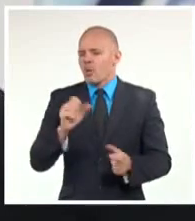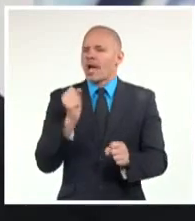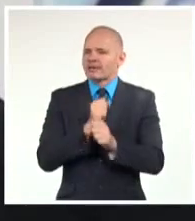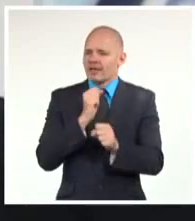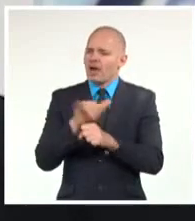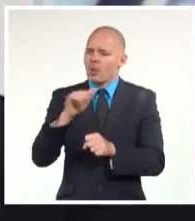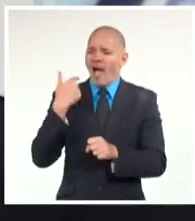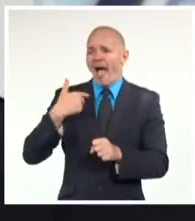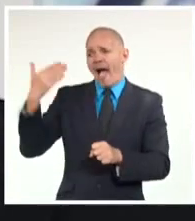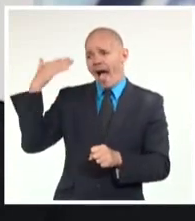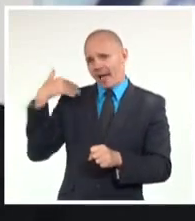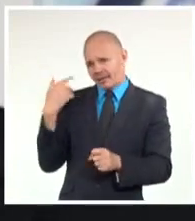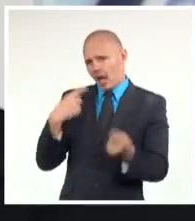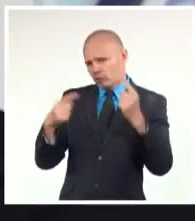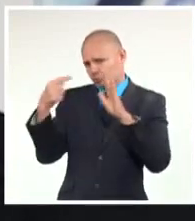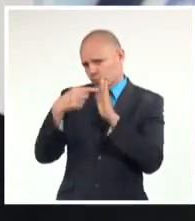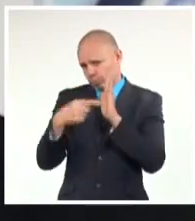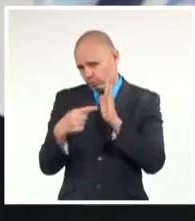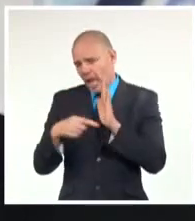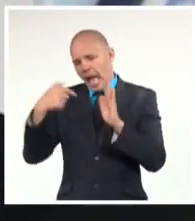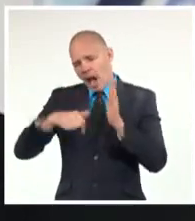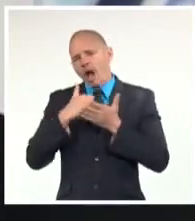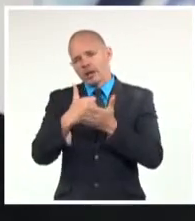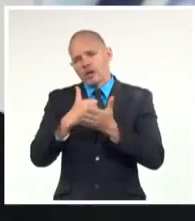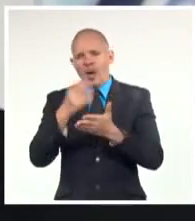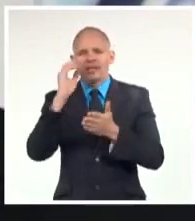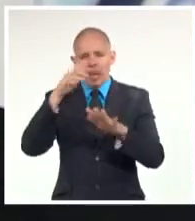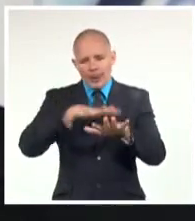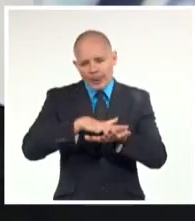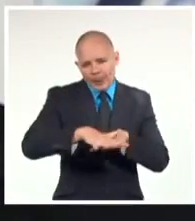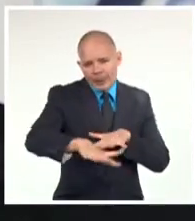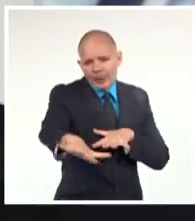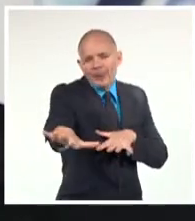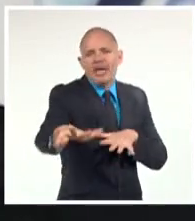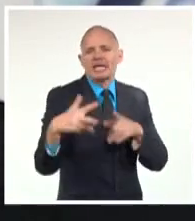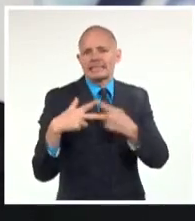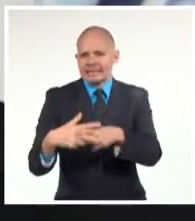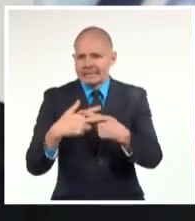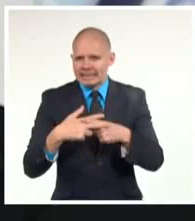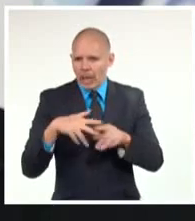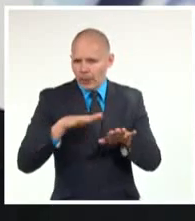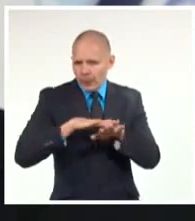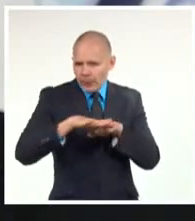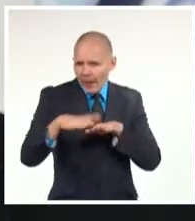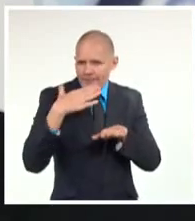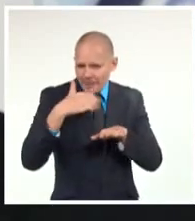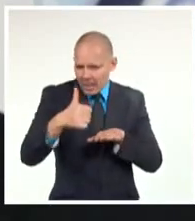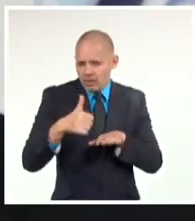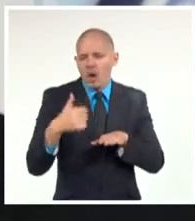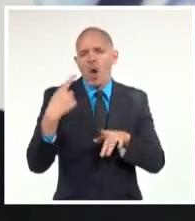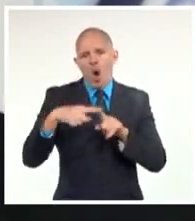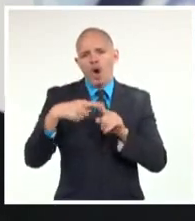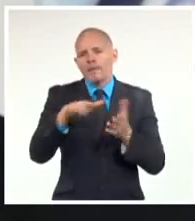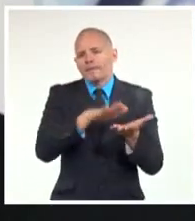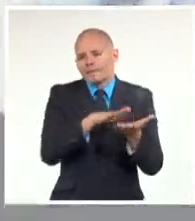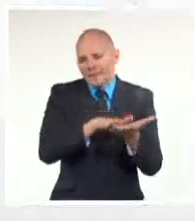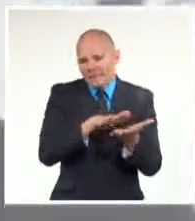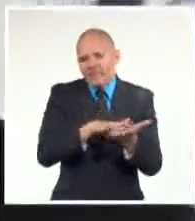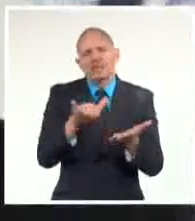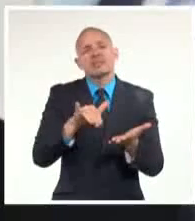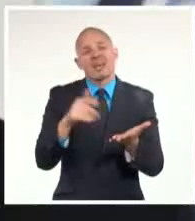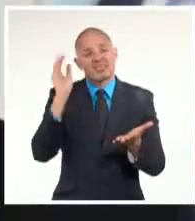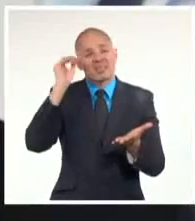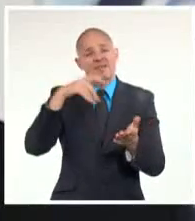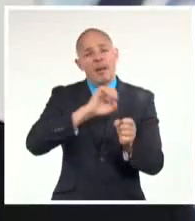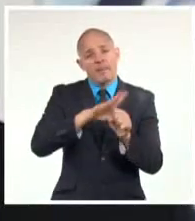anterior, reparar el tabloncillo de las instalaciones y todos los temas tratados antes que la pandemia empezara.